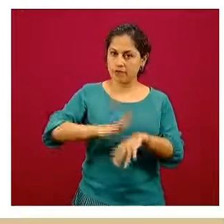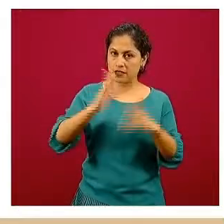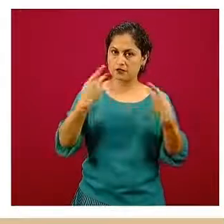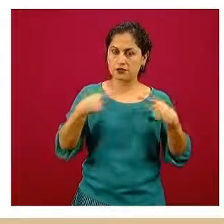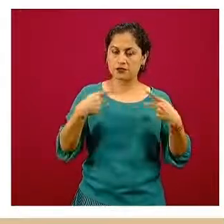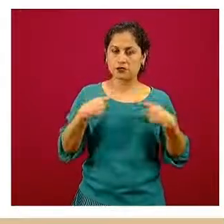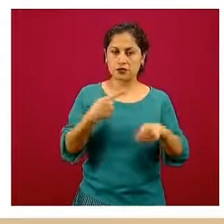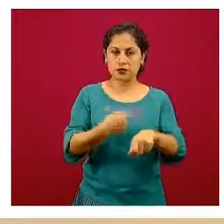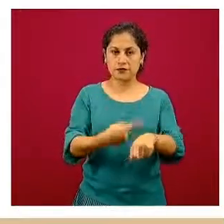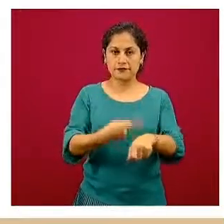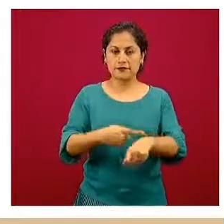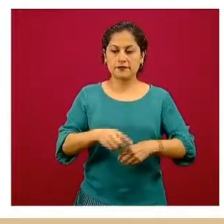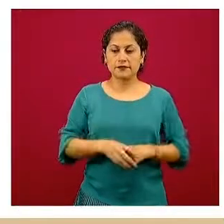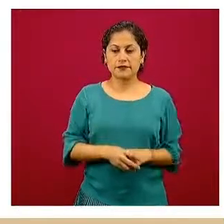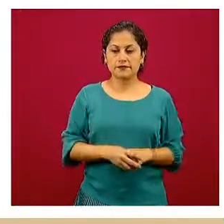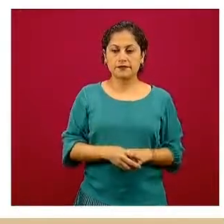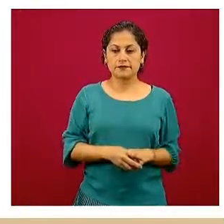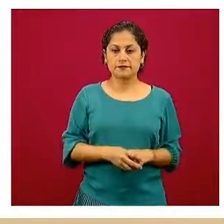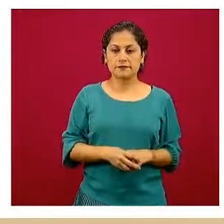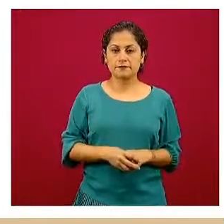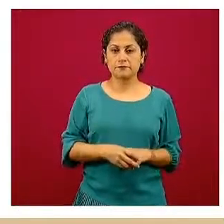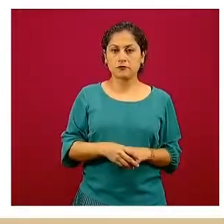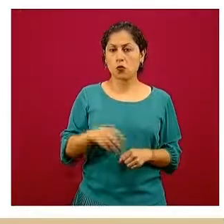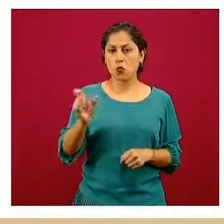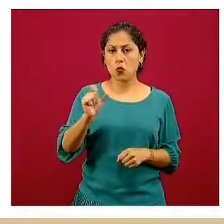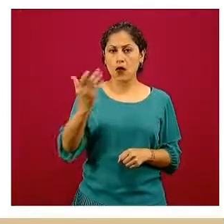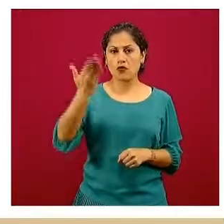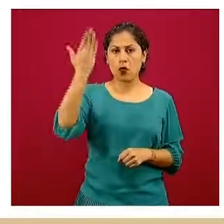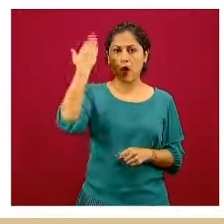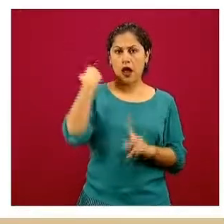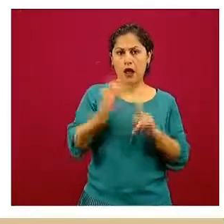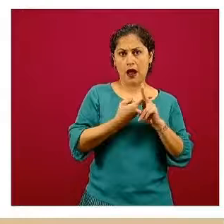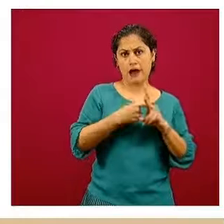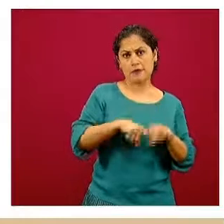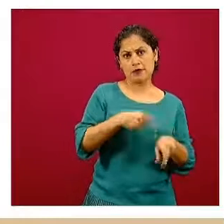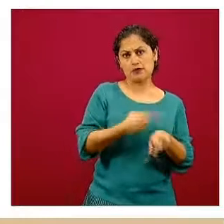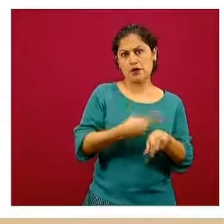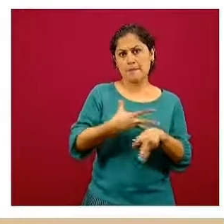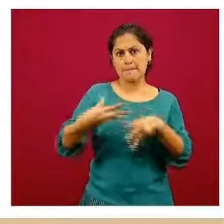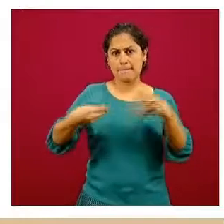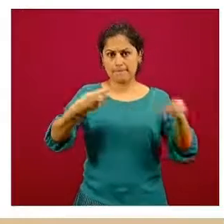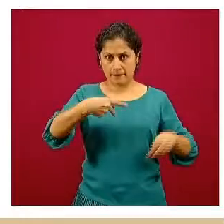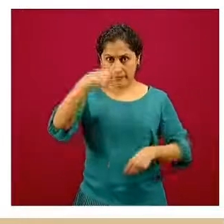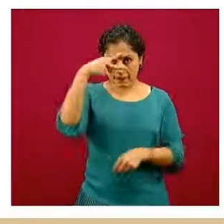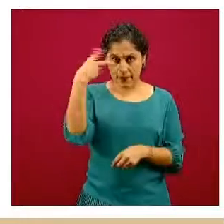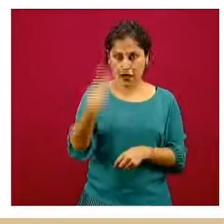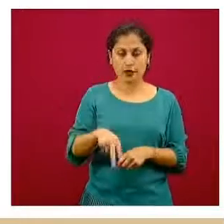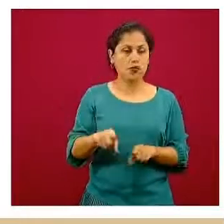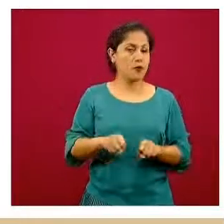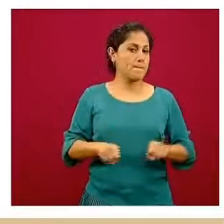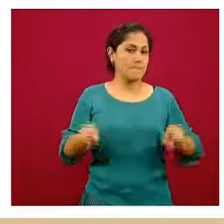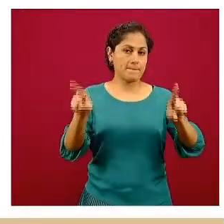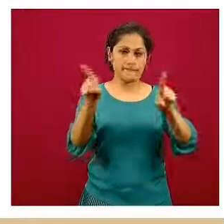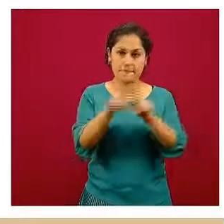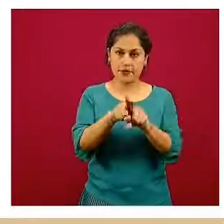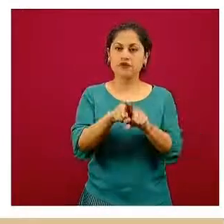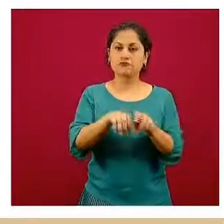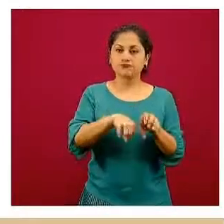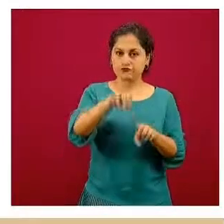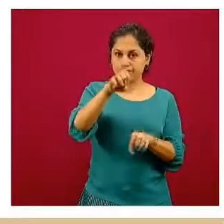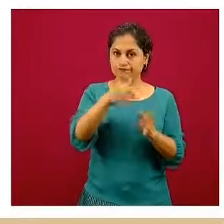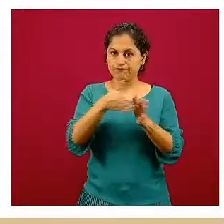y es lo que hemos estado viendo desde que inició prácticamente la epidemia en México, así como una ligera